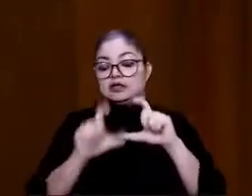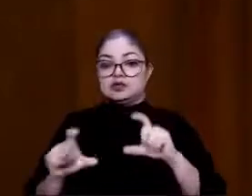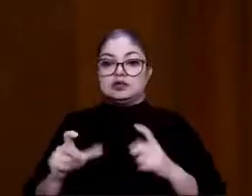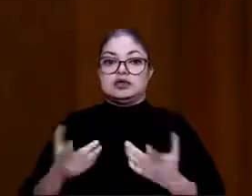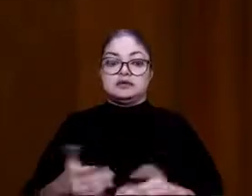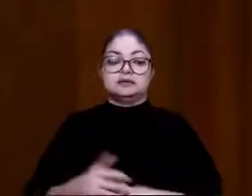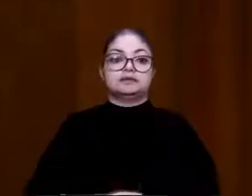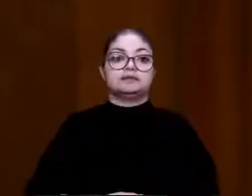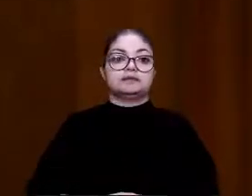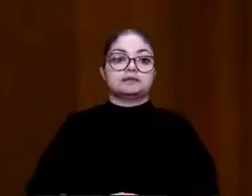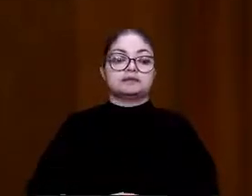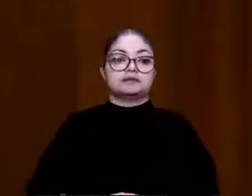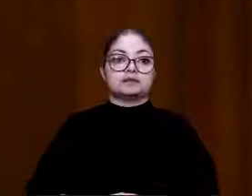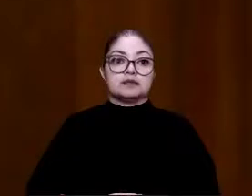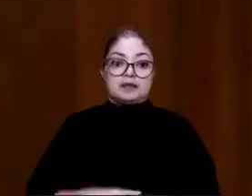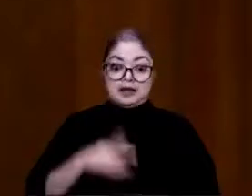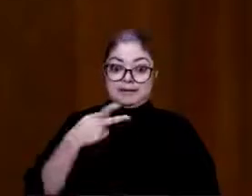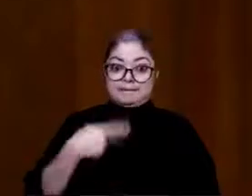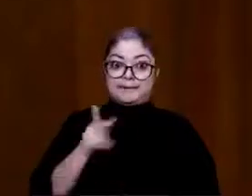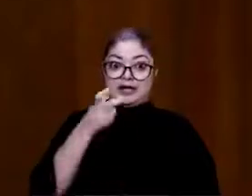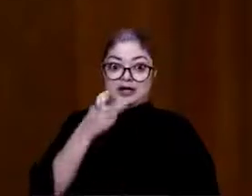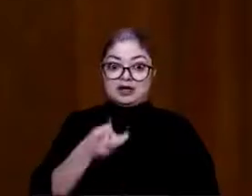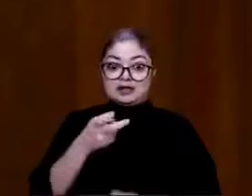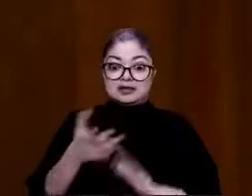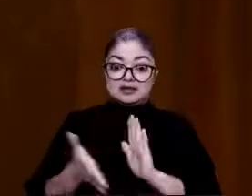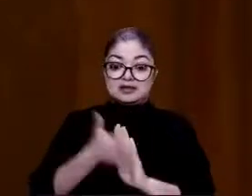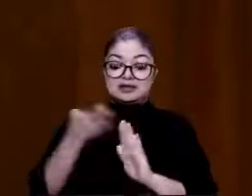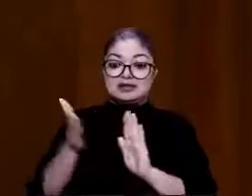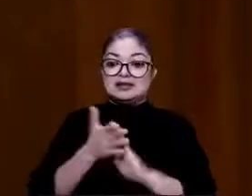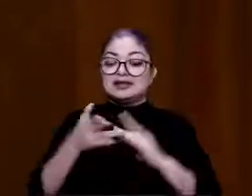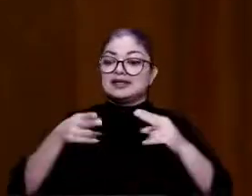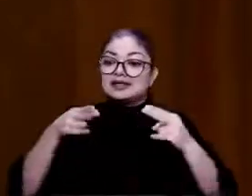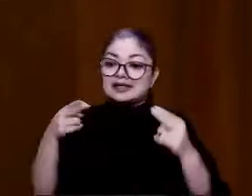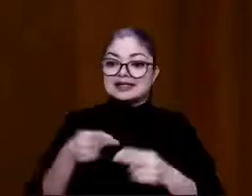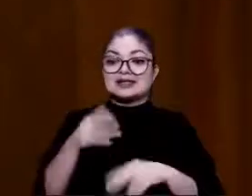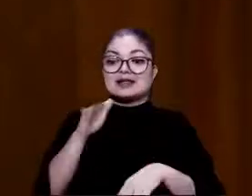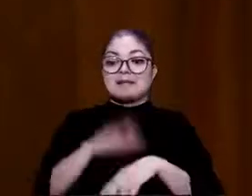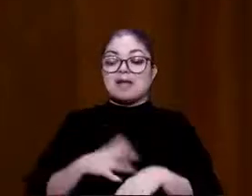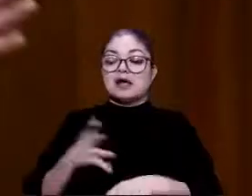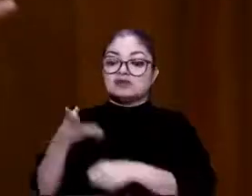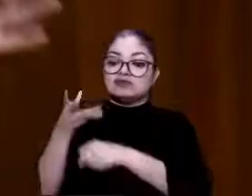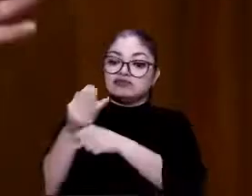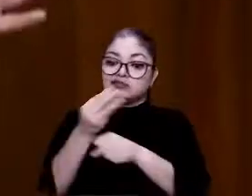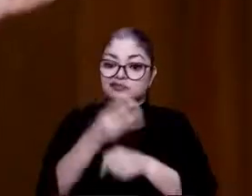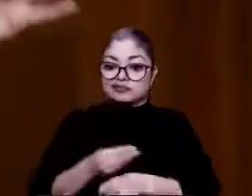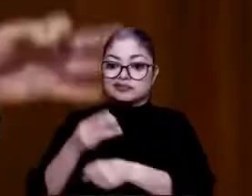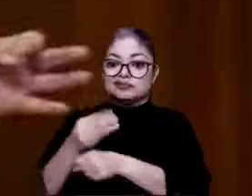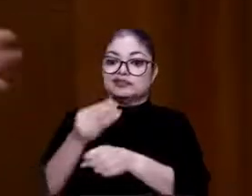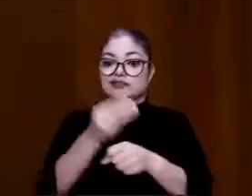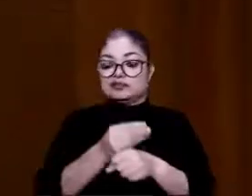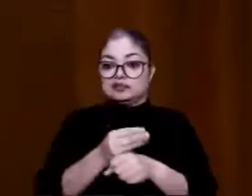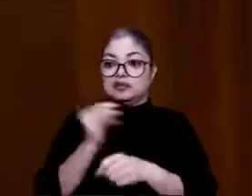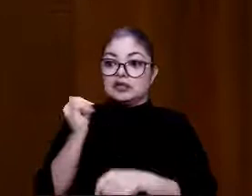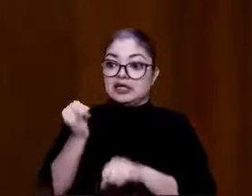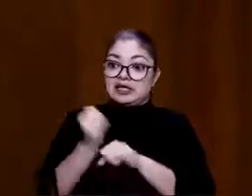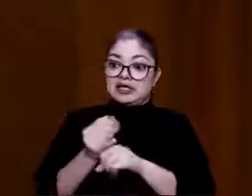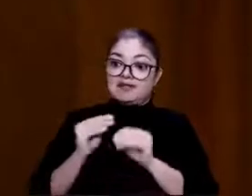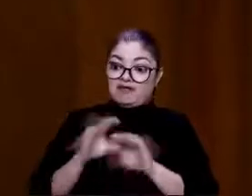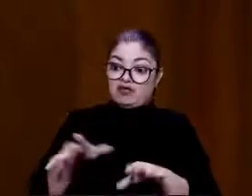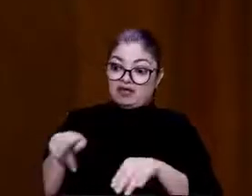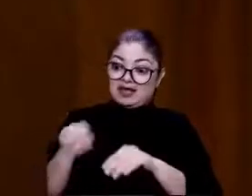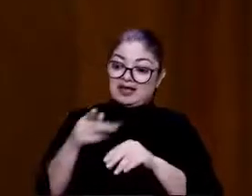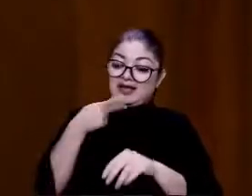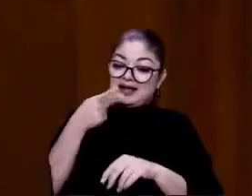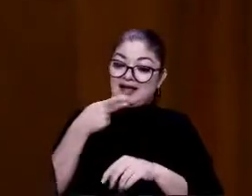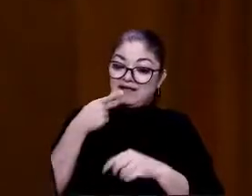embargo, esta infraestructura requiere una ardua labor en cuanto a su mantenimiento. Del propio informe se desprende que